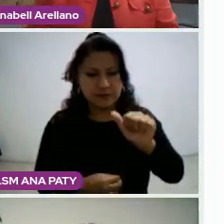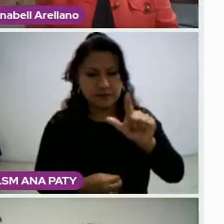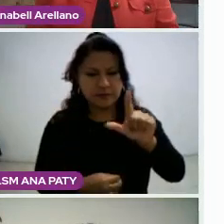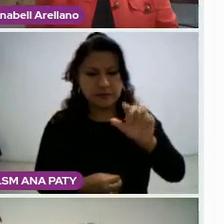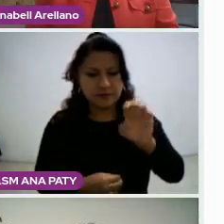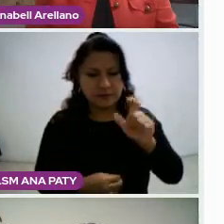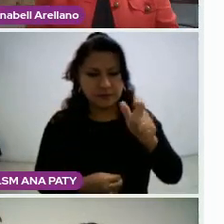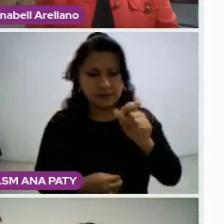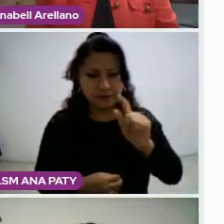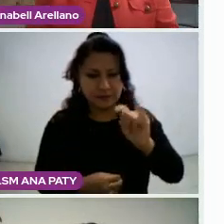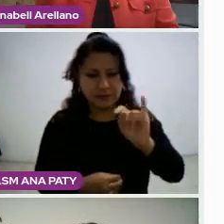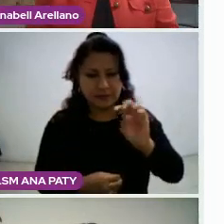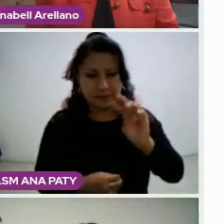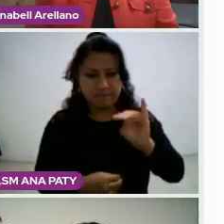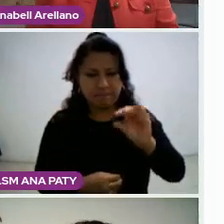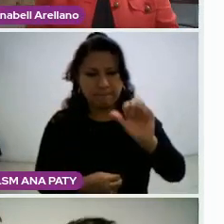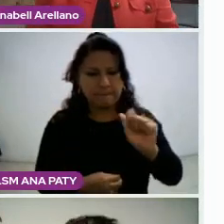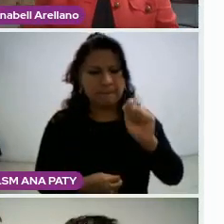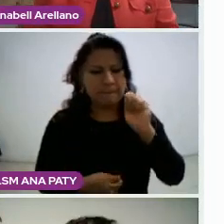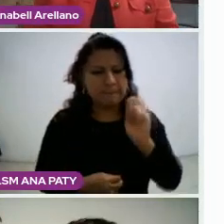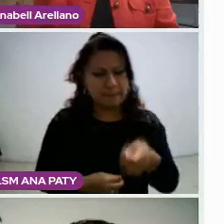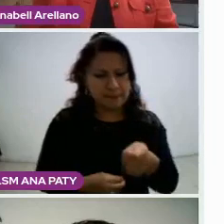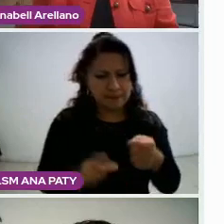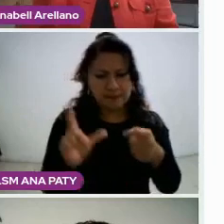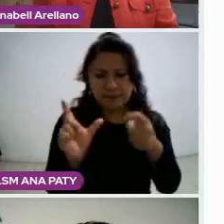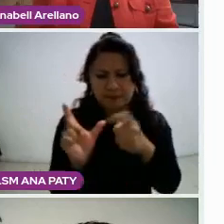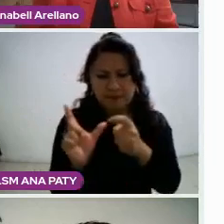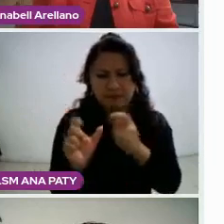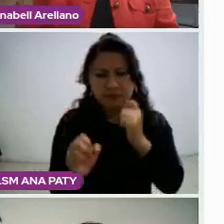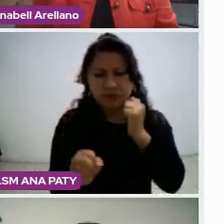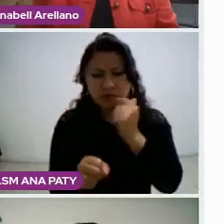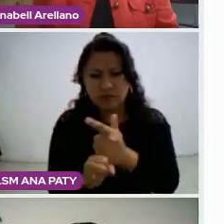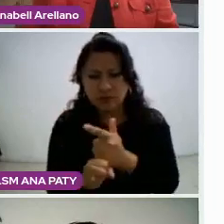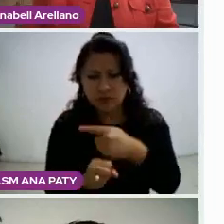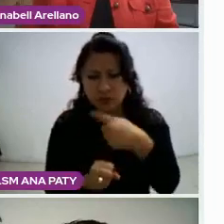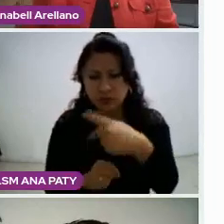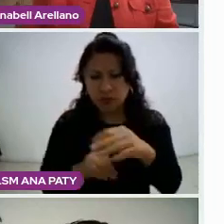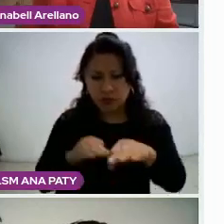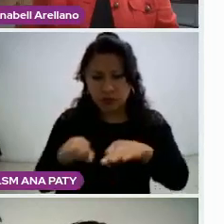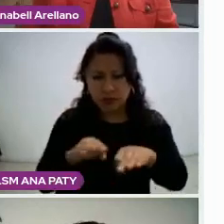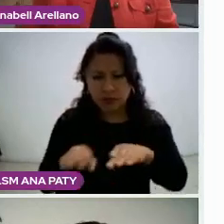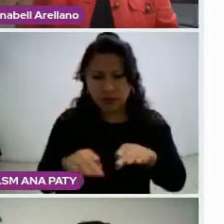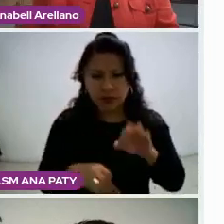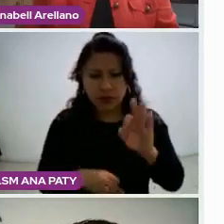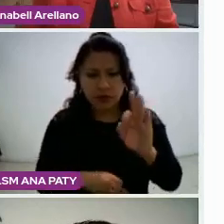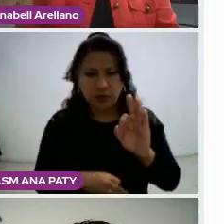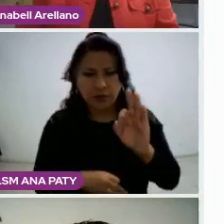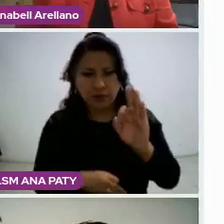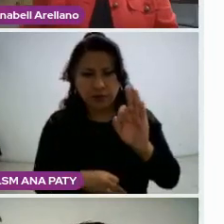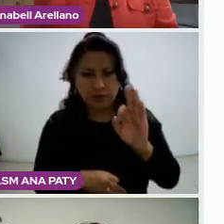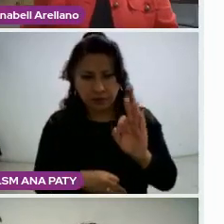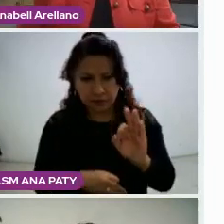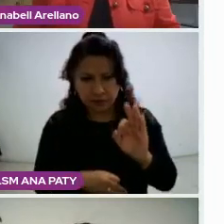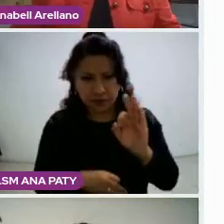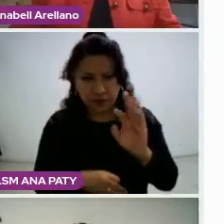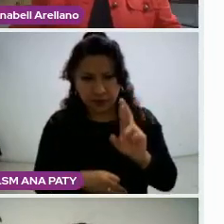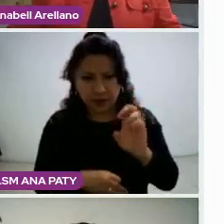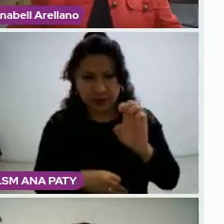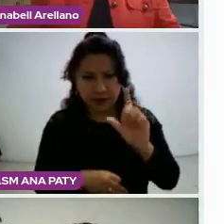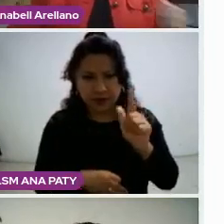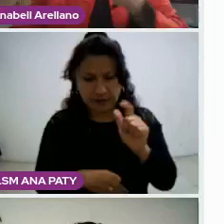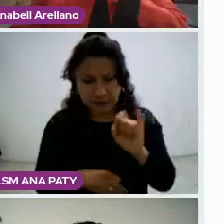este descubrimiento pues, se encuentra en los trabajos de Félix Deutsch, de Franz Alexander y de Flander Dunbar.